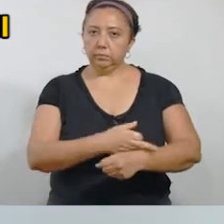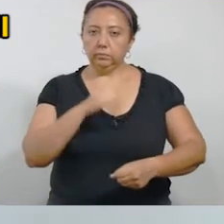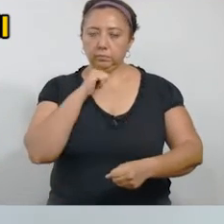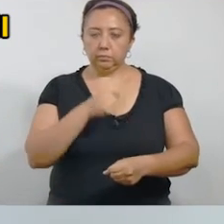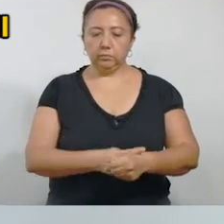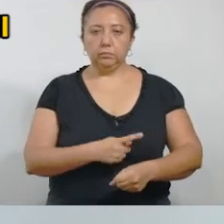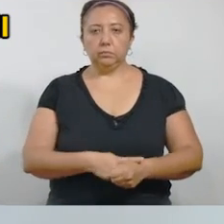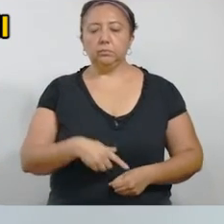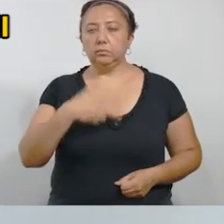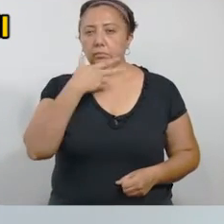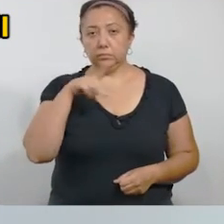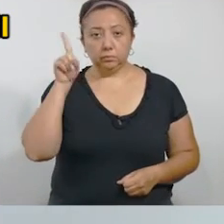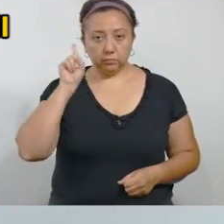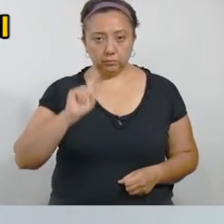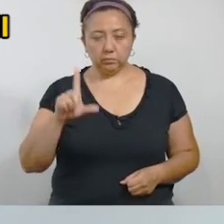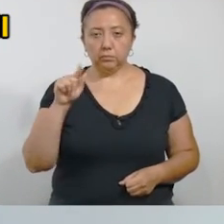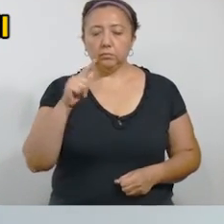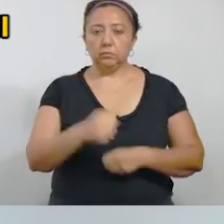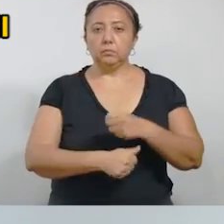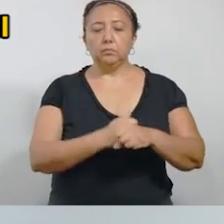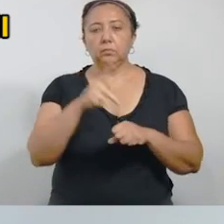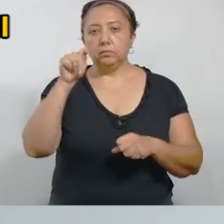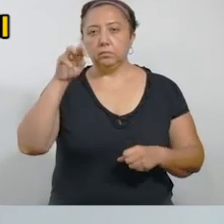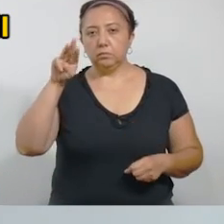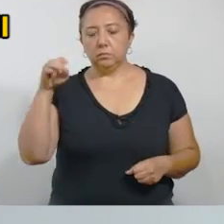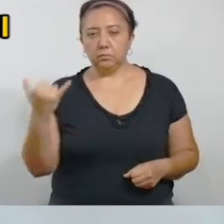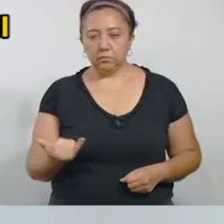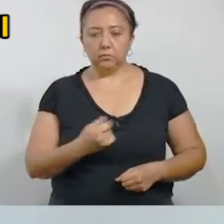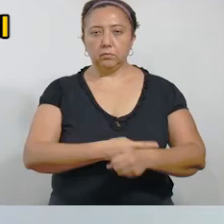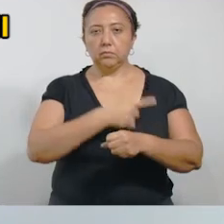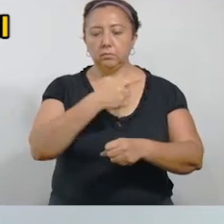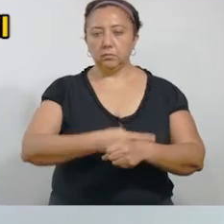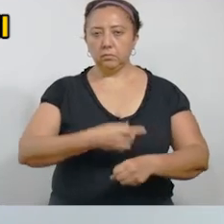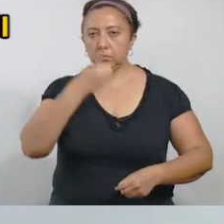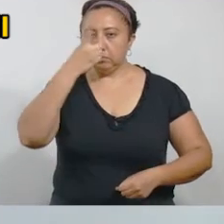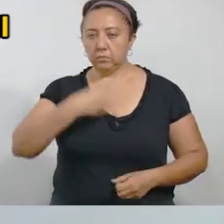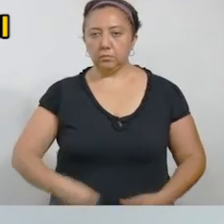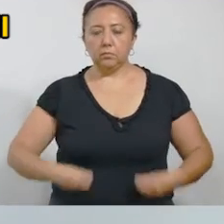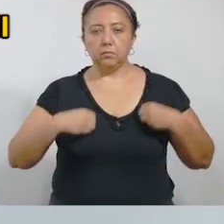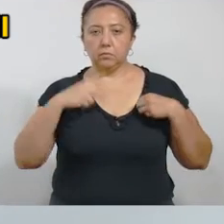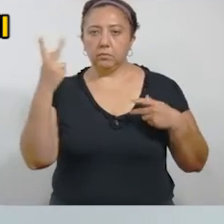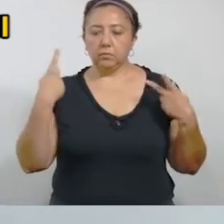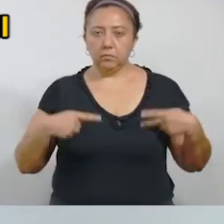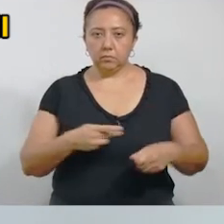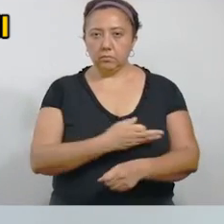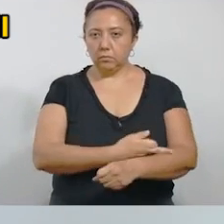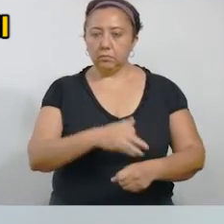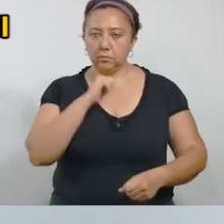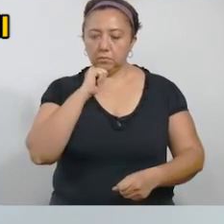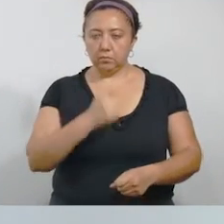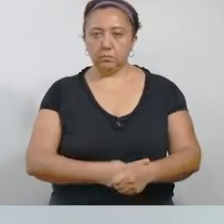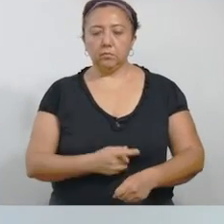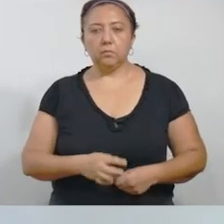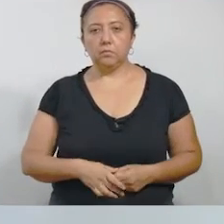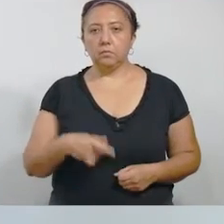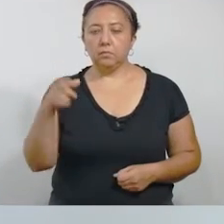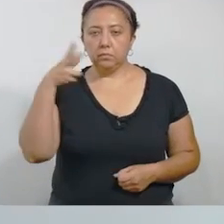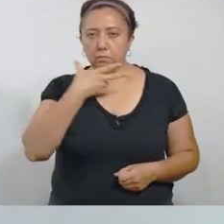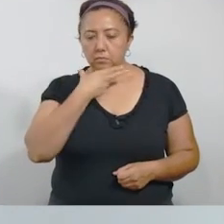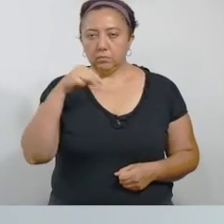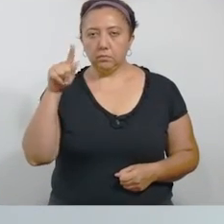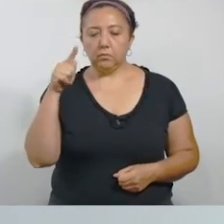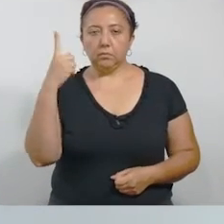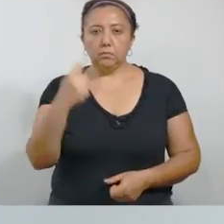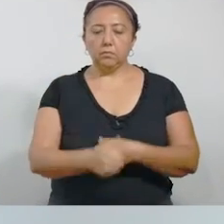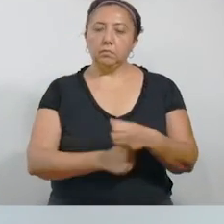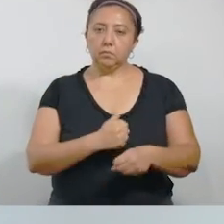síntomas. Mujer de 70 años, de Timucuy, con hipertensión y diabetes. Vivía con 2 personas, ninguna con síntomas. Hombre de